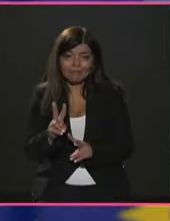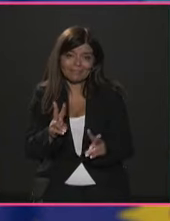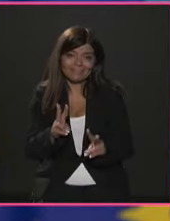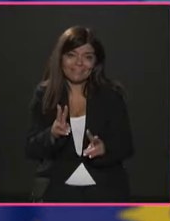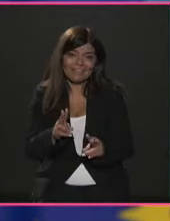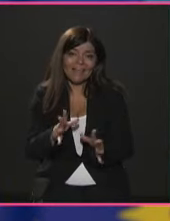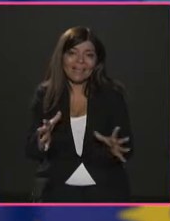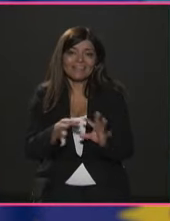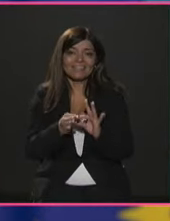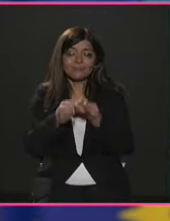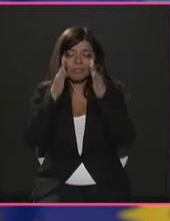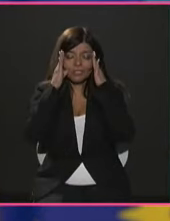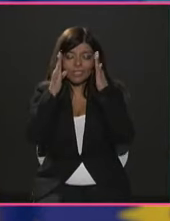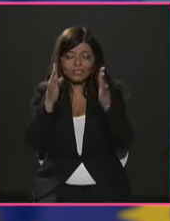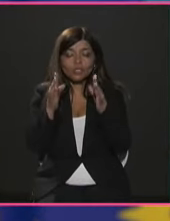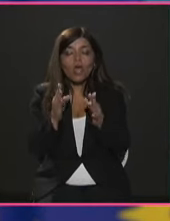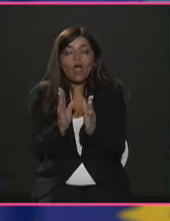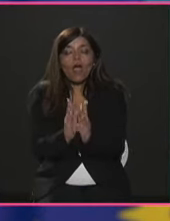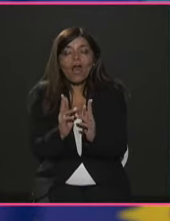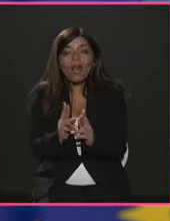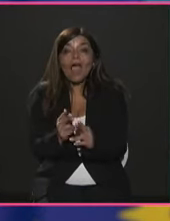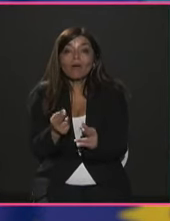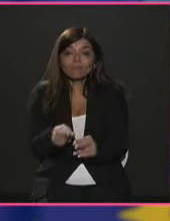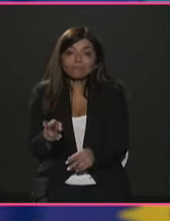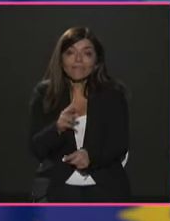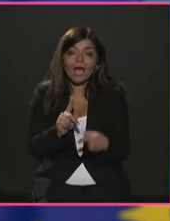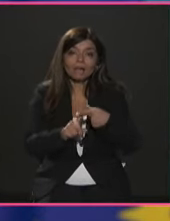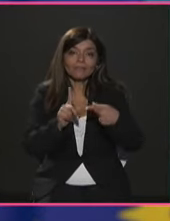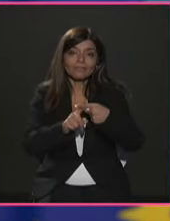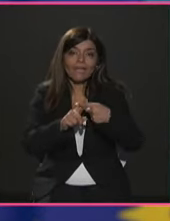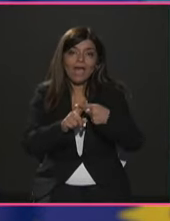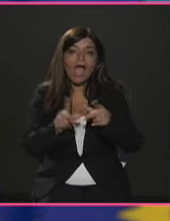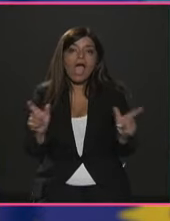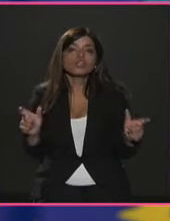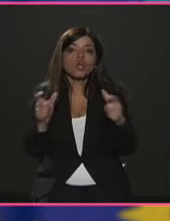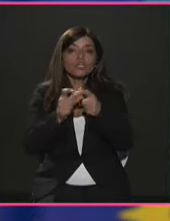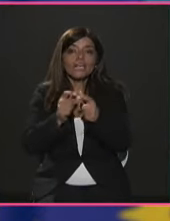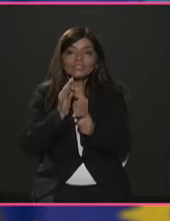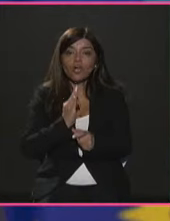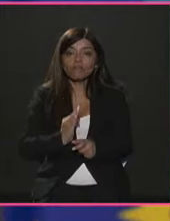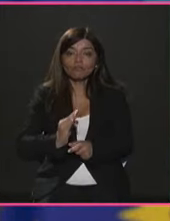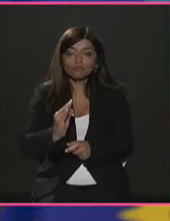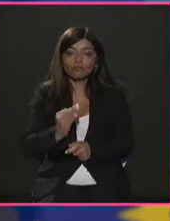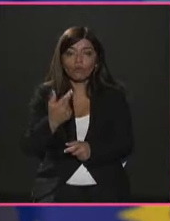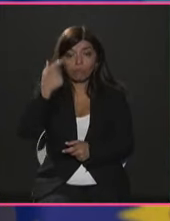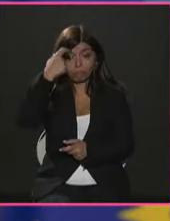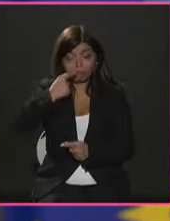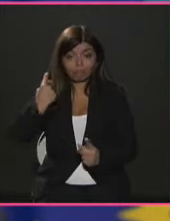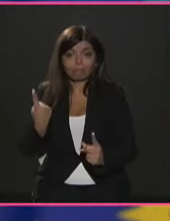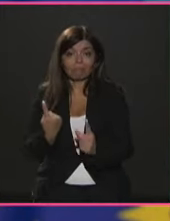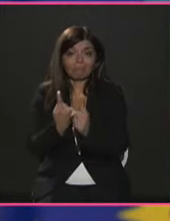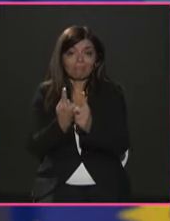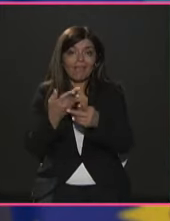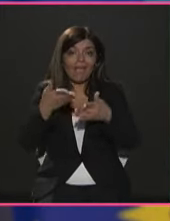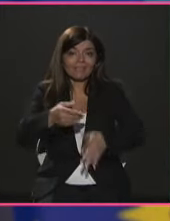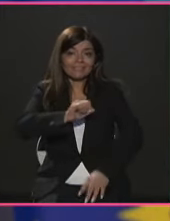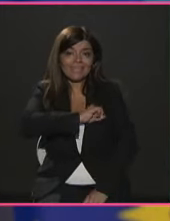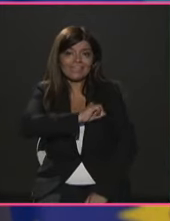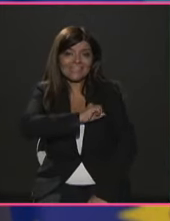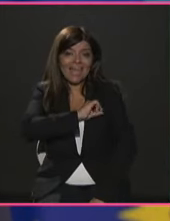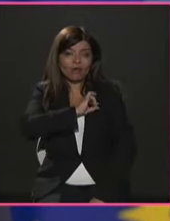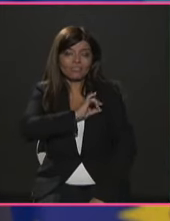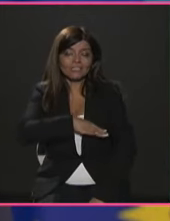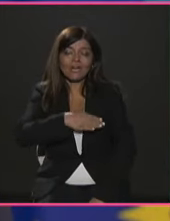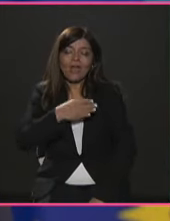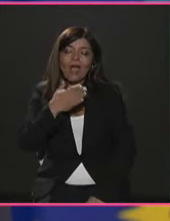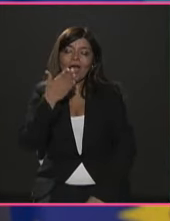por su atención Espero poder volver a participar en el congreso del futuro personalmente aquí en Santiago de Chile un